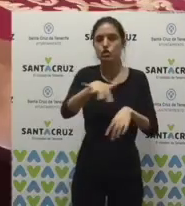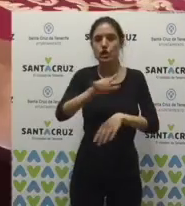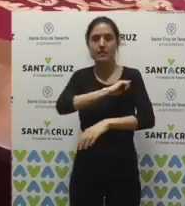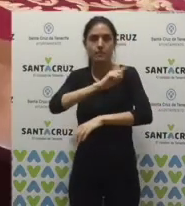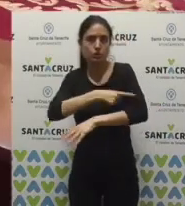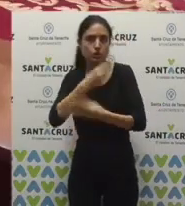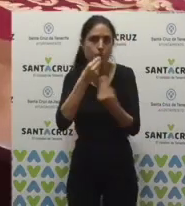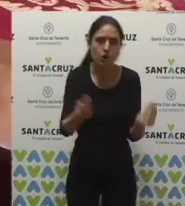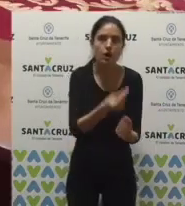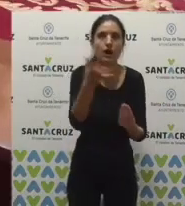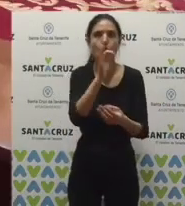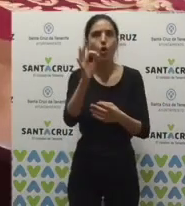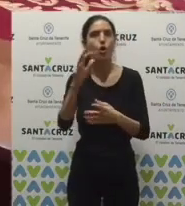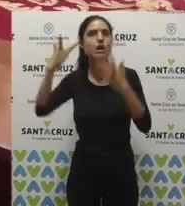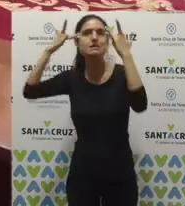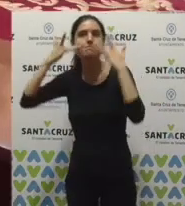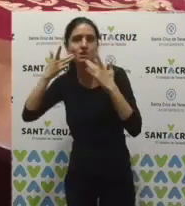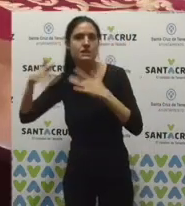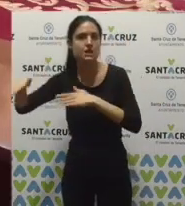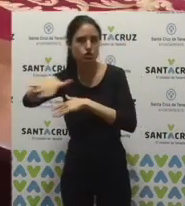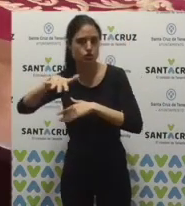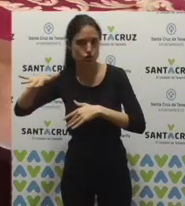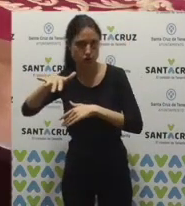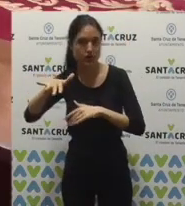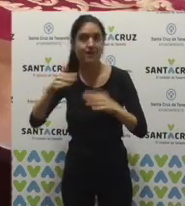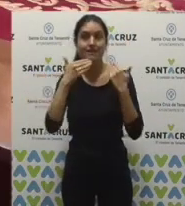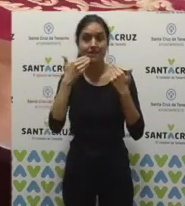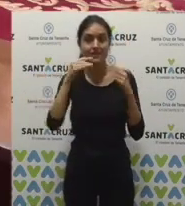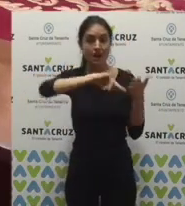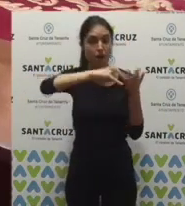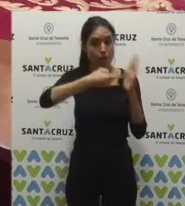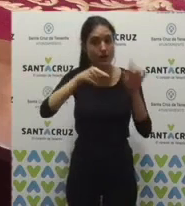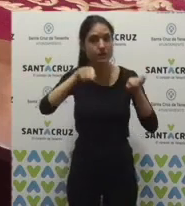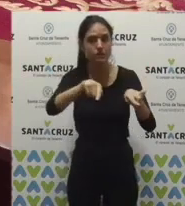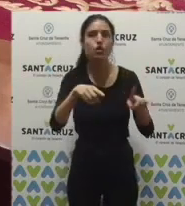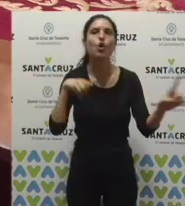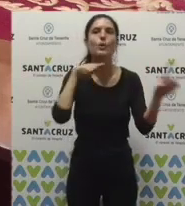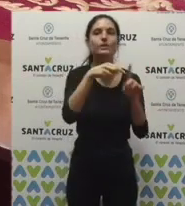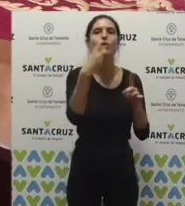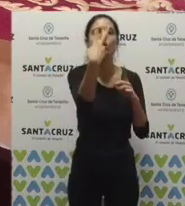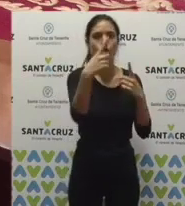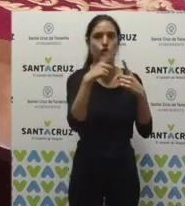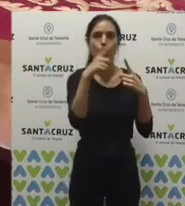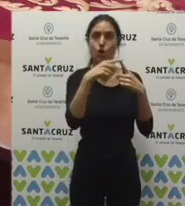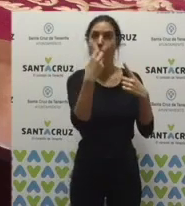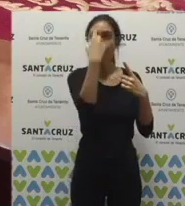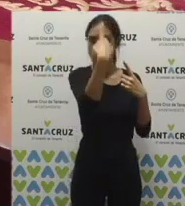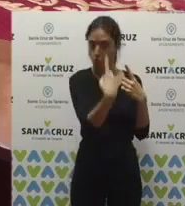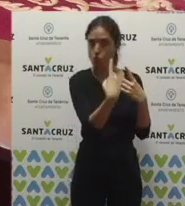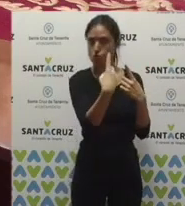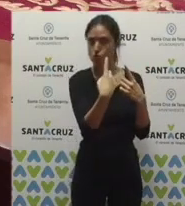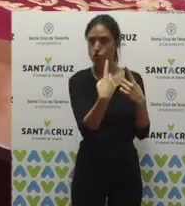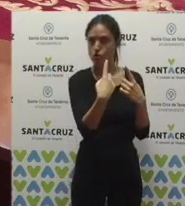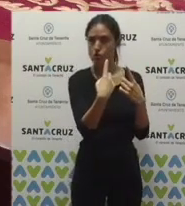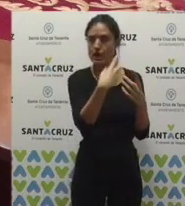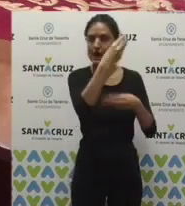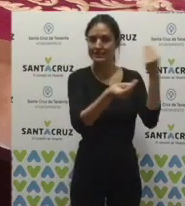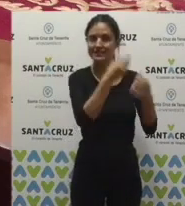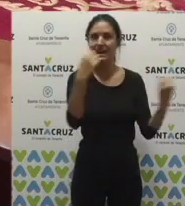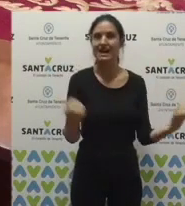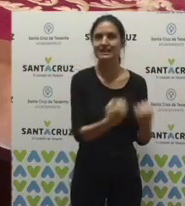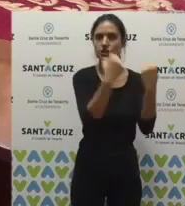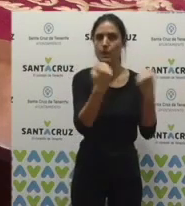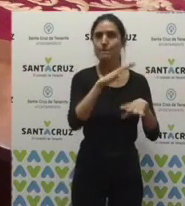limpiezas además con estos planes se buscaría un todo el objetivo no sólo el del bien último el de realizar la acción para la mejora del entorno